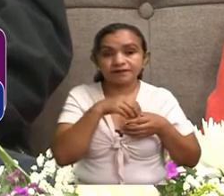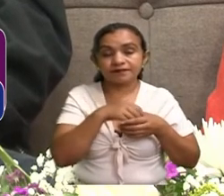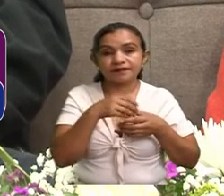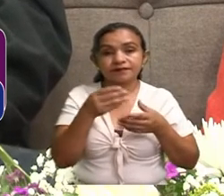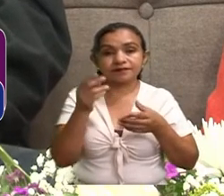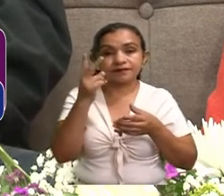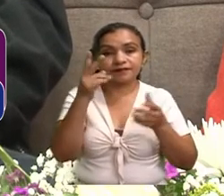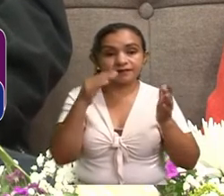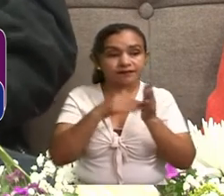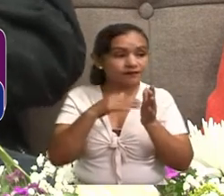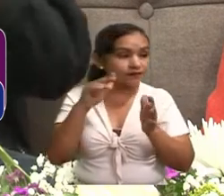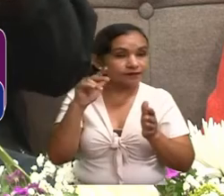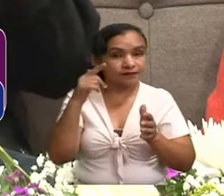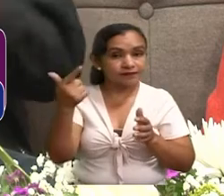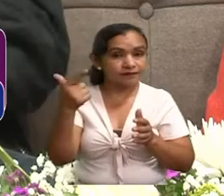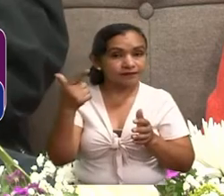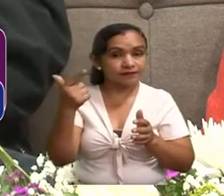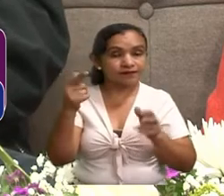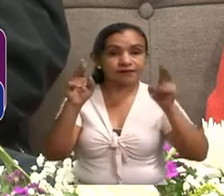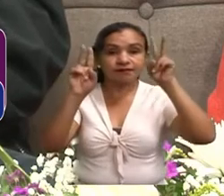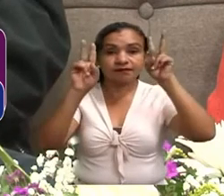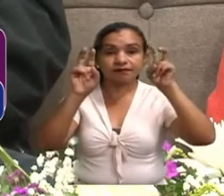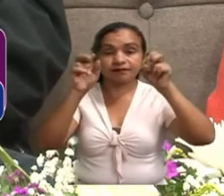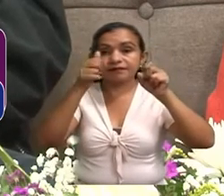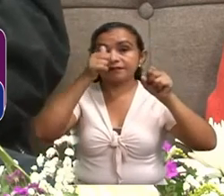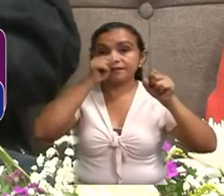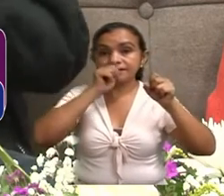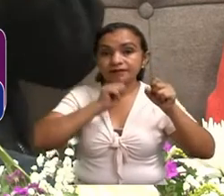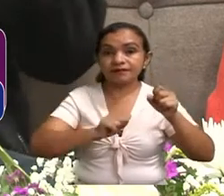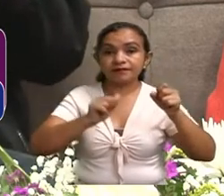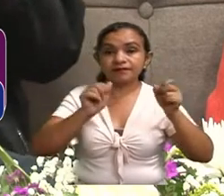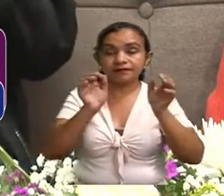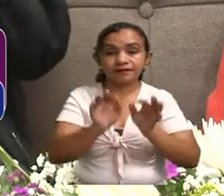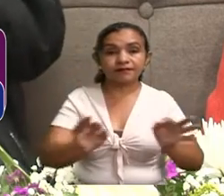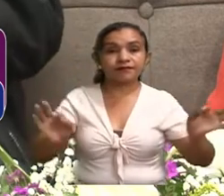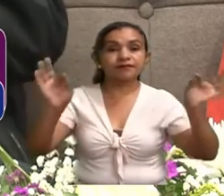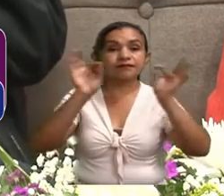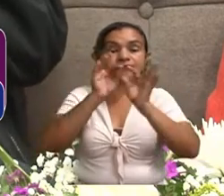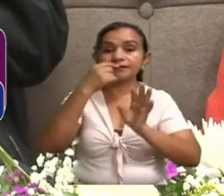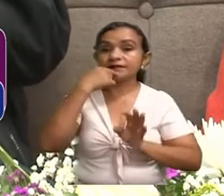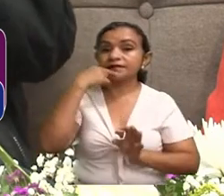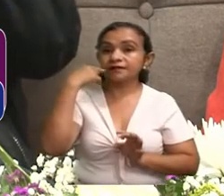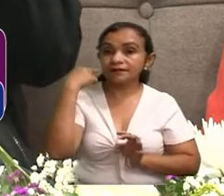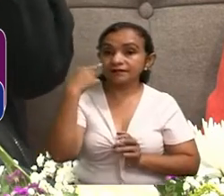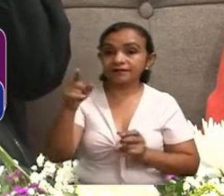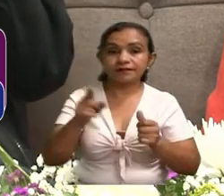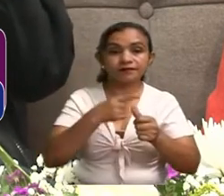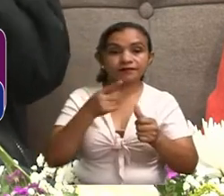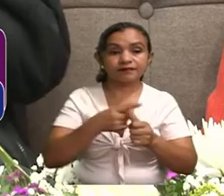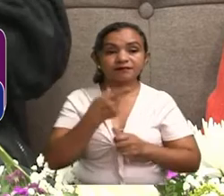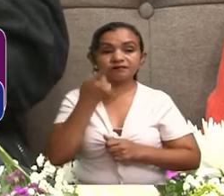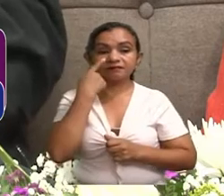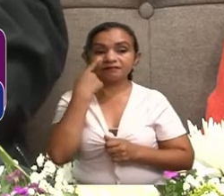del 2007, por ejemplo, con el tema del agua. Lo primero que se decía era de que si era rentable invertir en